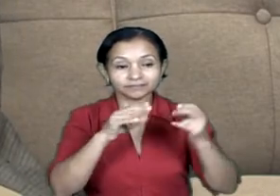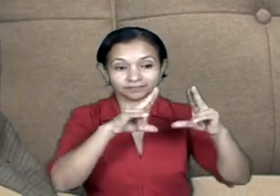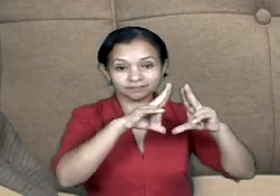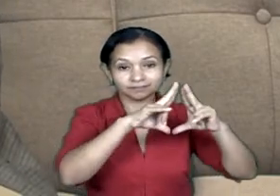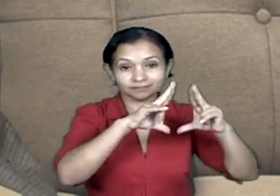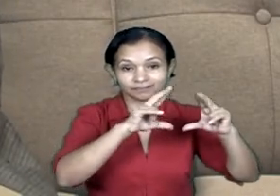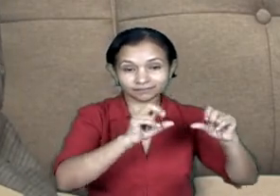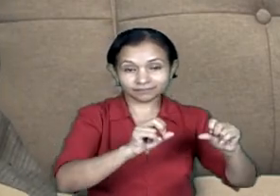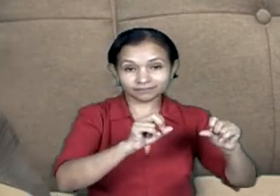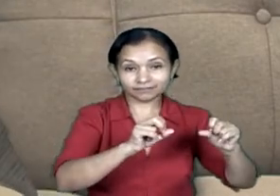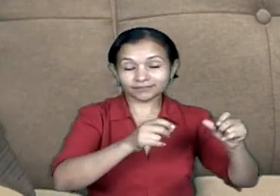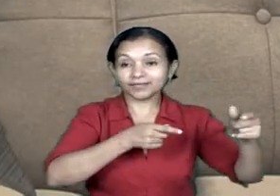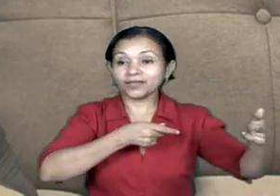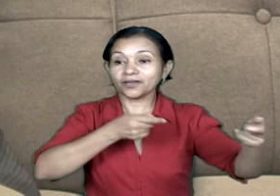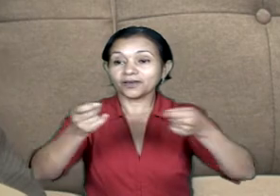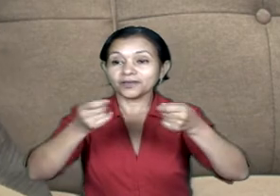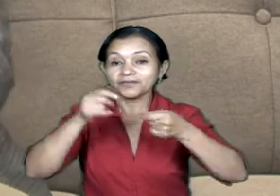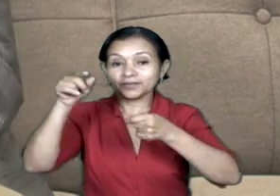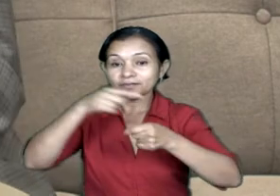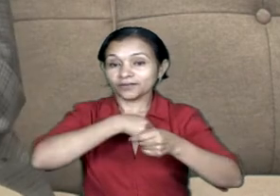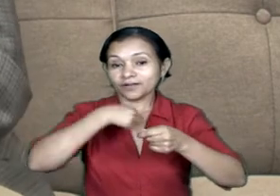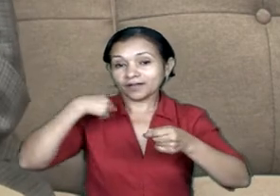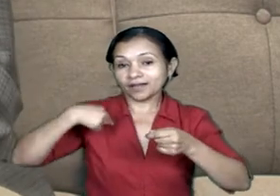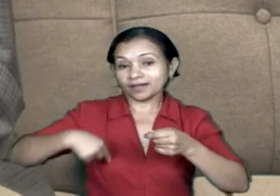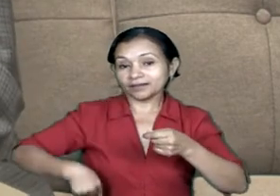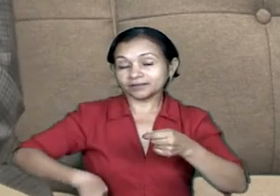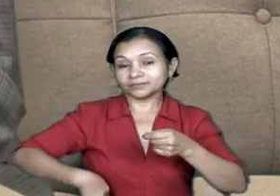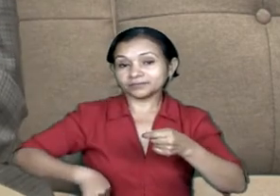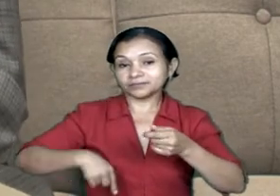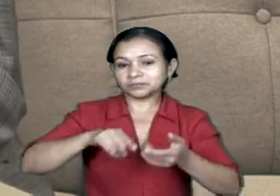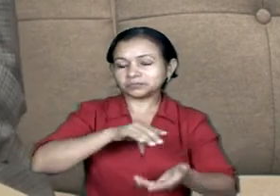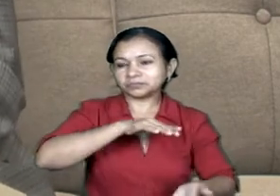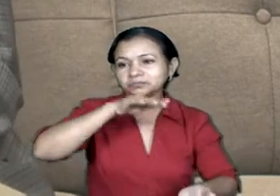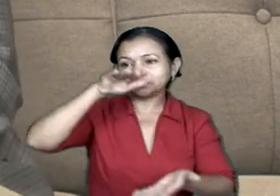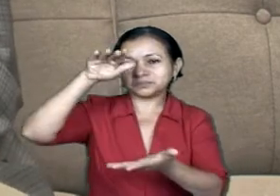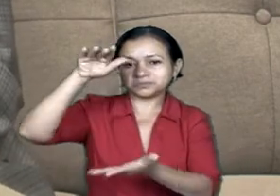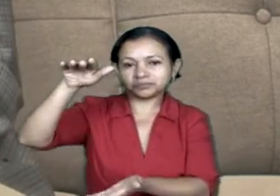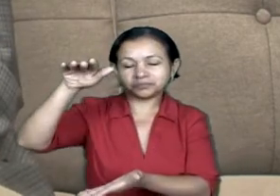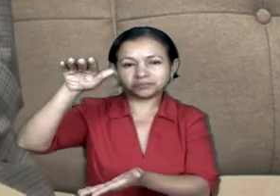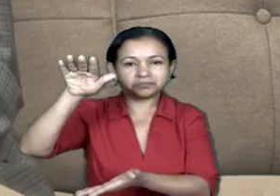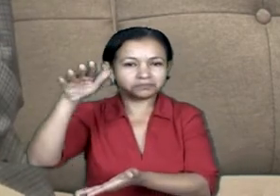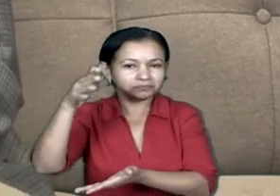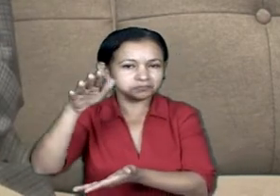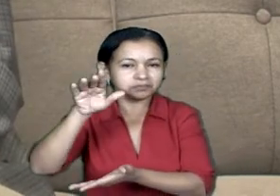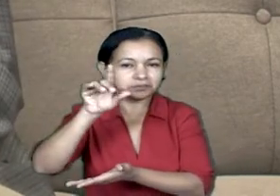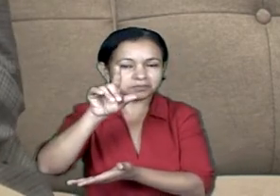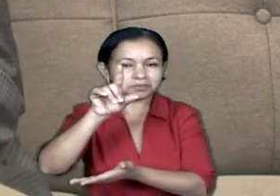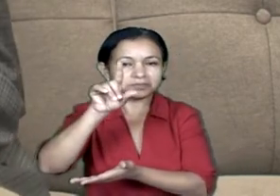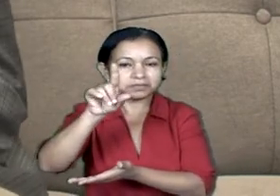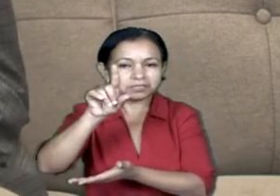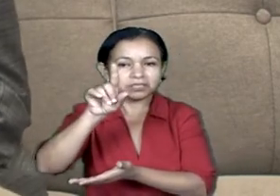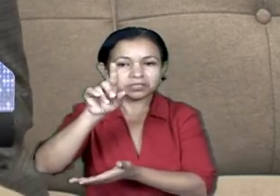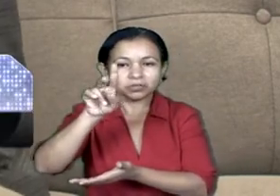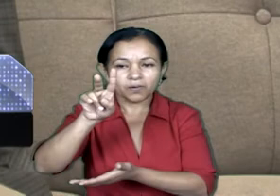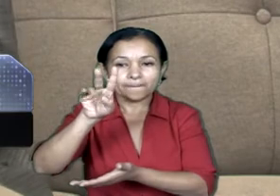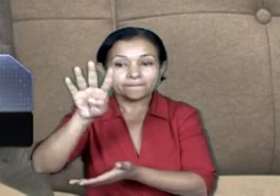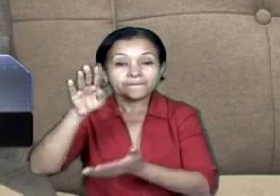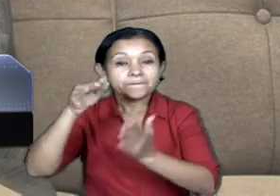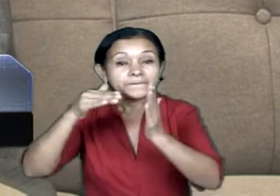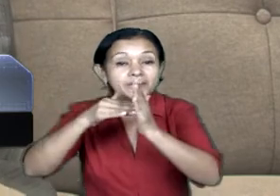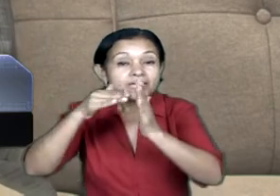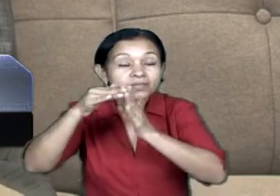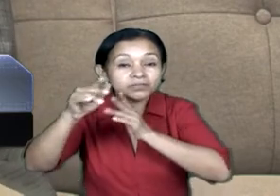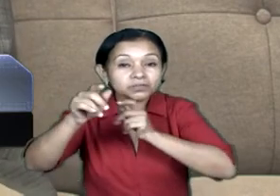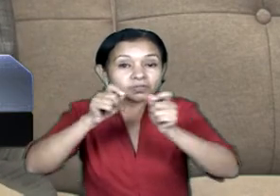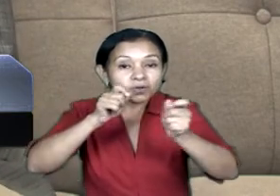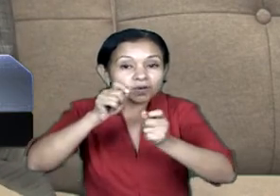Nicaragua, ¿no? Le vendió a Taiwán por un volumen, por una suma de como 124 millones de dólares.